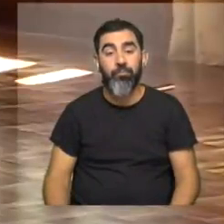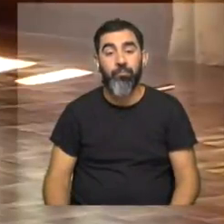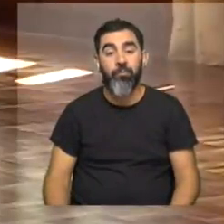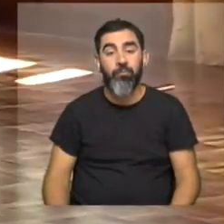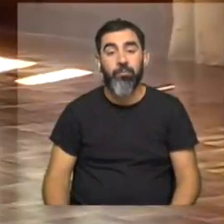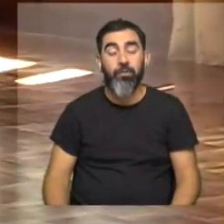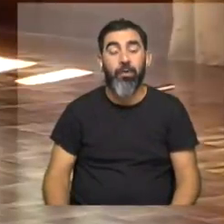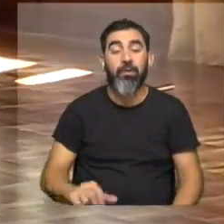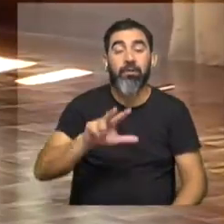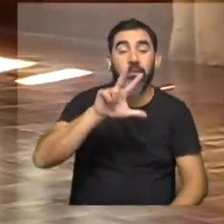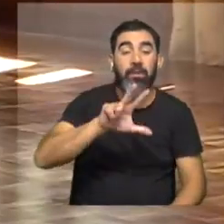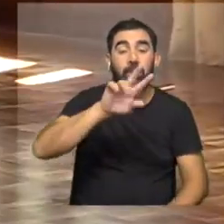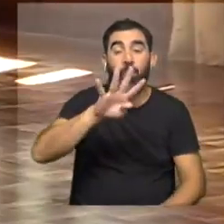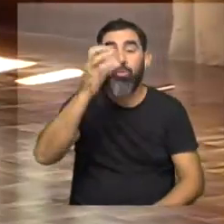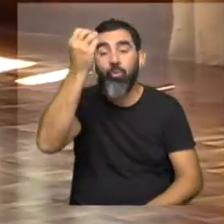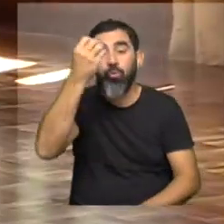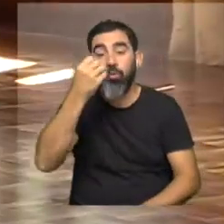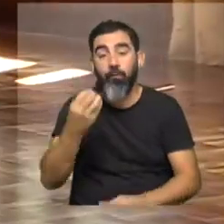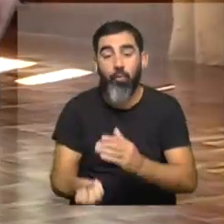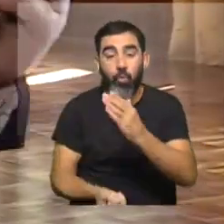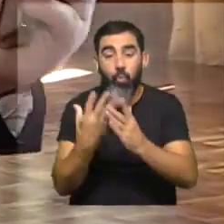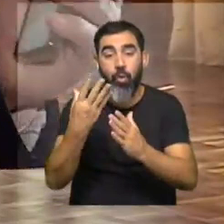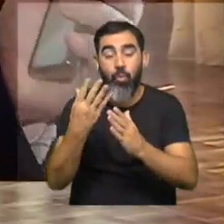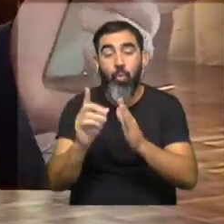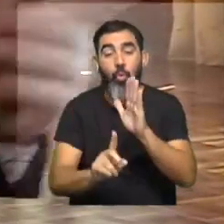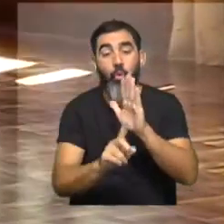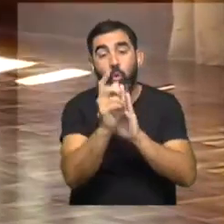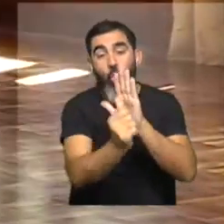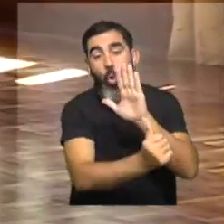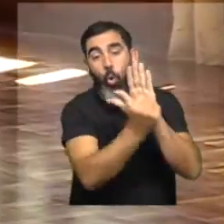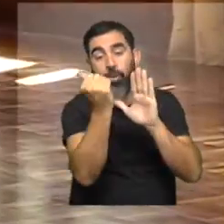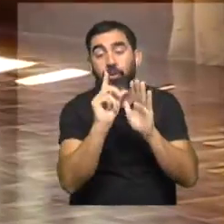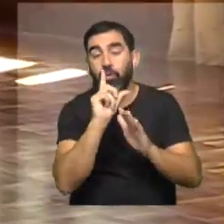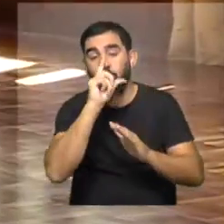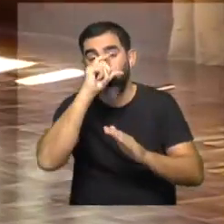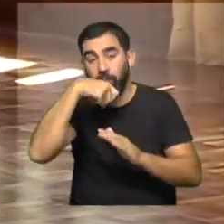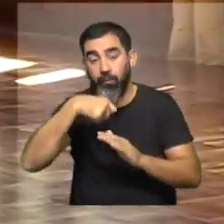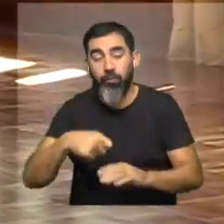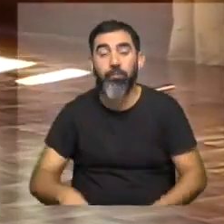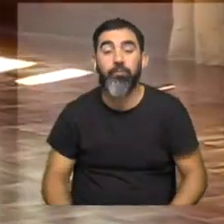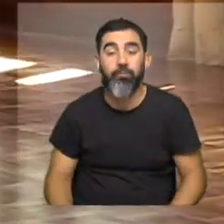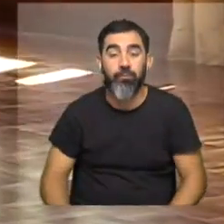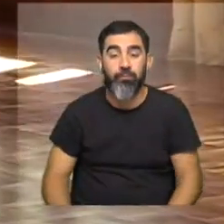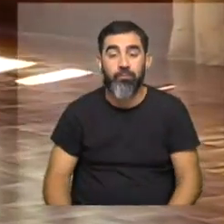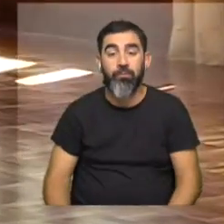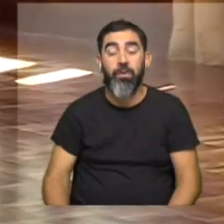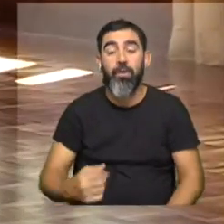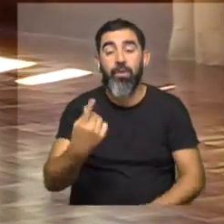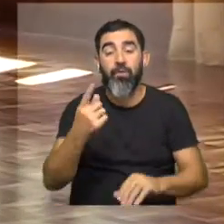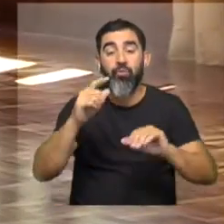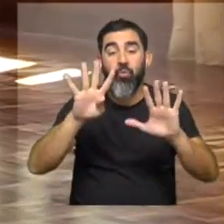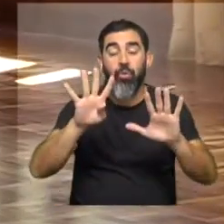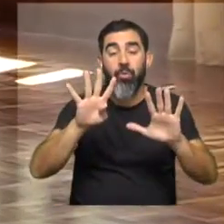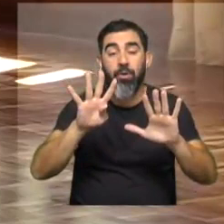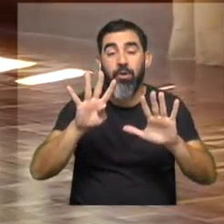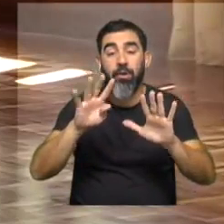Son 34 semáforos nuevos en la zona del noroeste de nuestra capital, 19 en